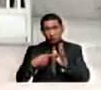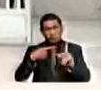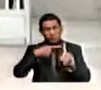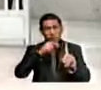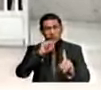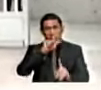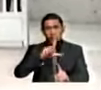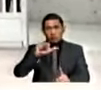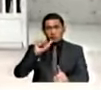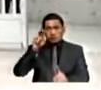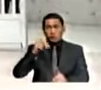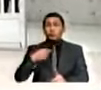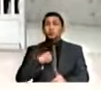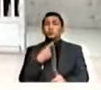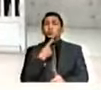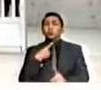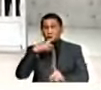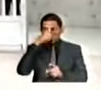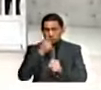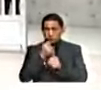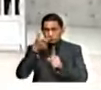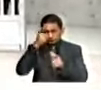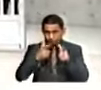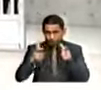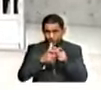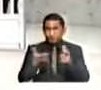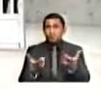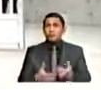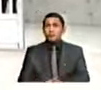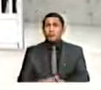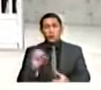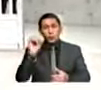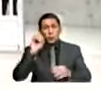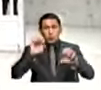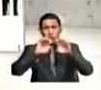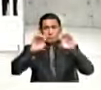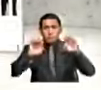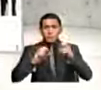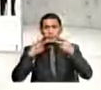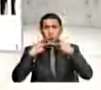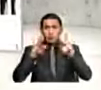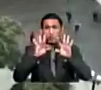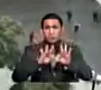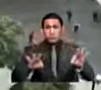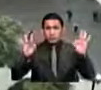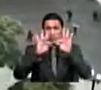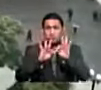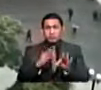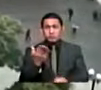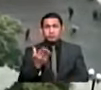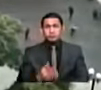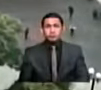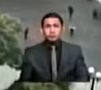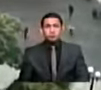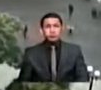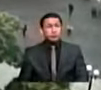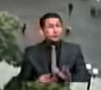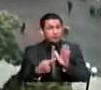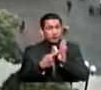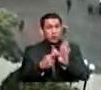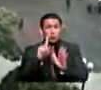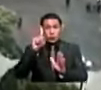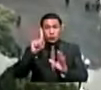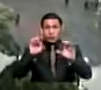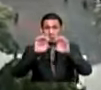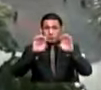gustaría trabajar en la fiscalía o alguna empresa pública importante, lo que es el ámbito jurídico. Entonces, si una empresa crea